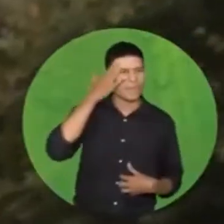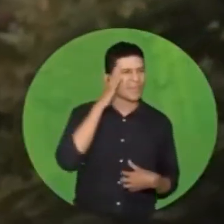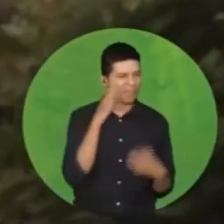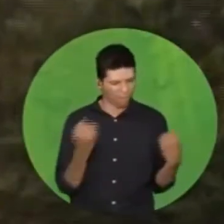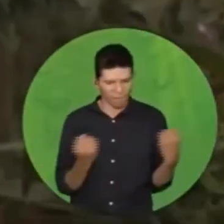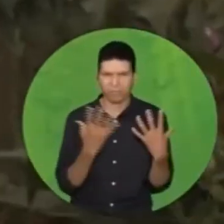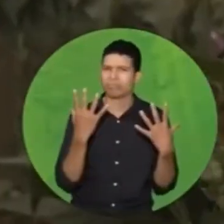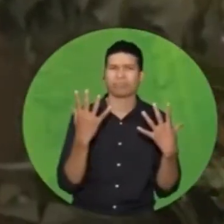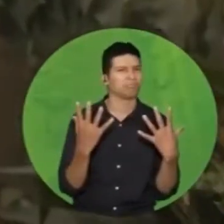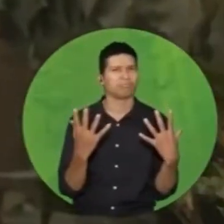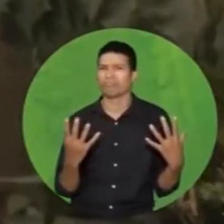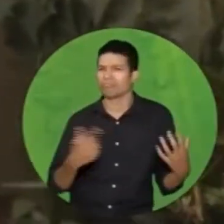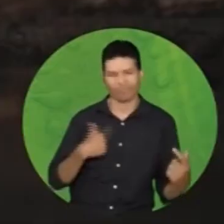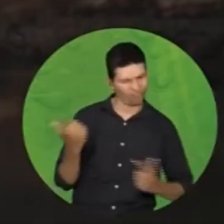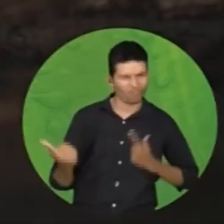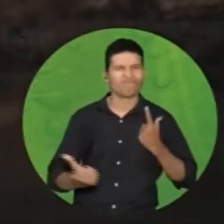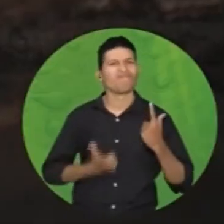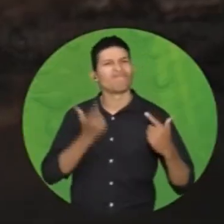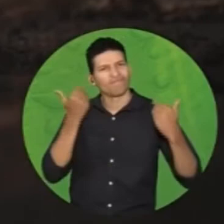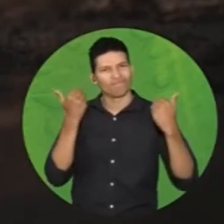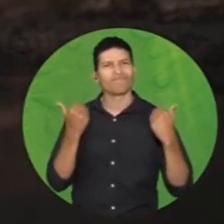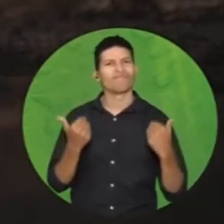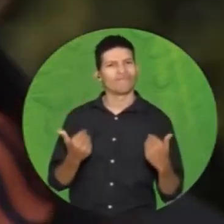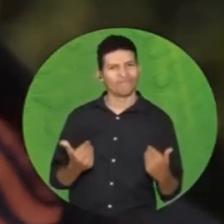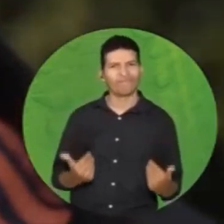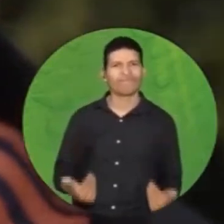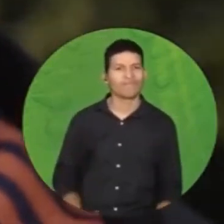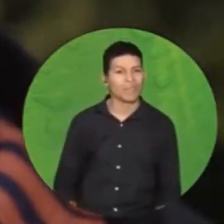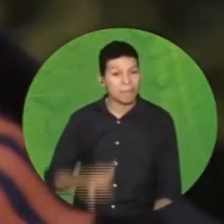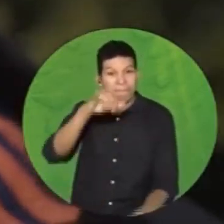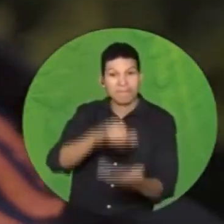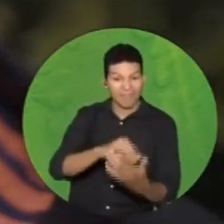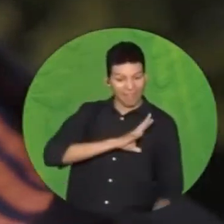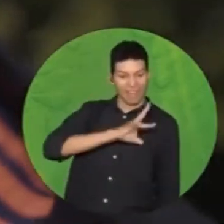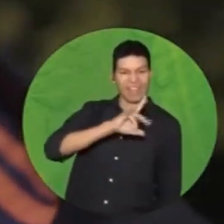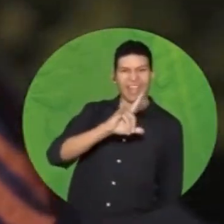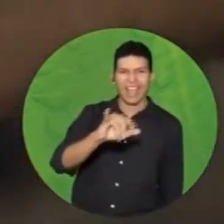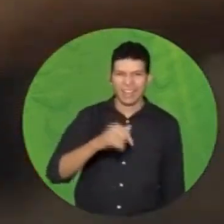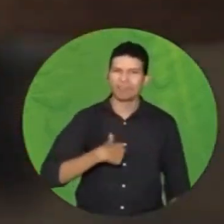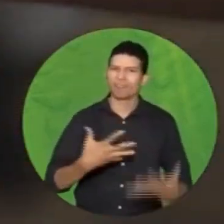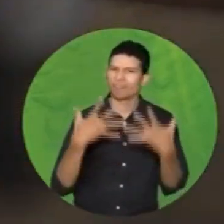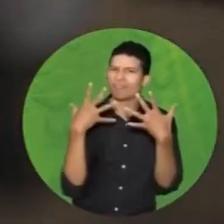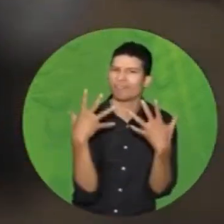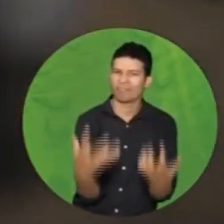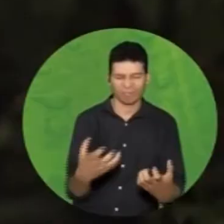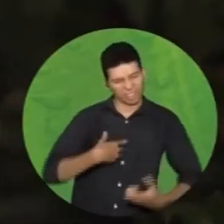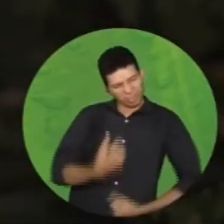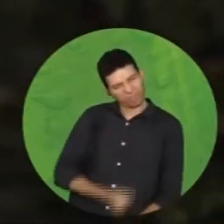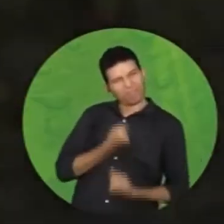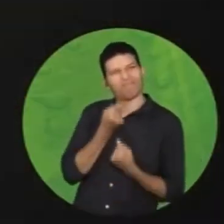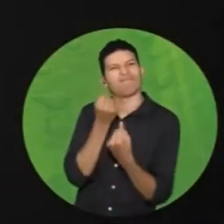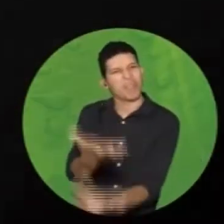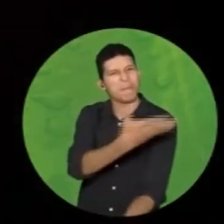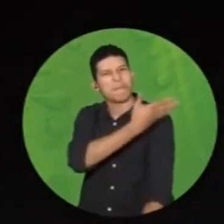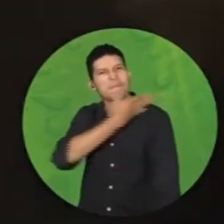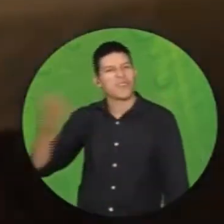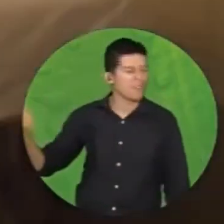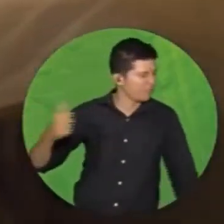Yo no le temo a la vida porque soy un luchador y por la calle que